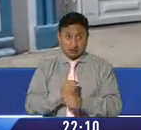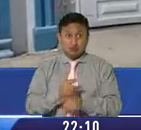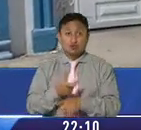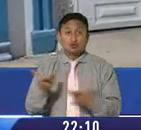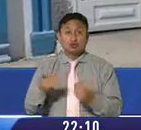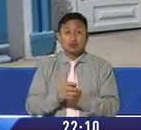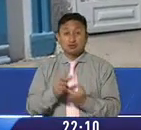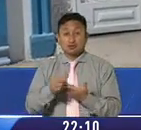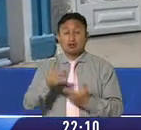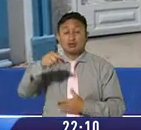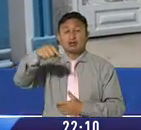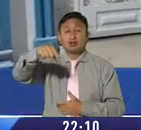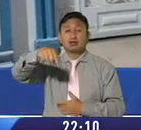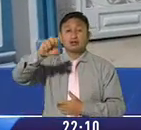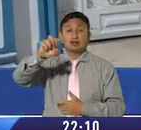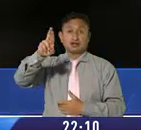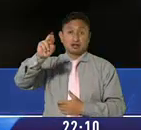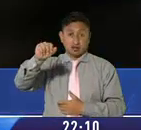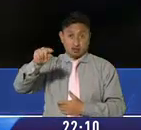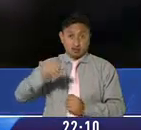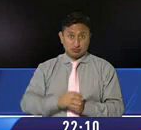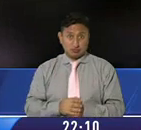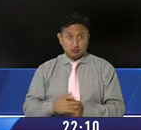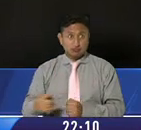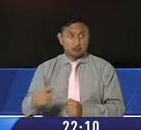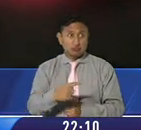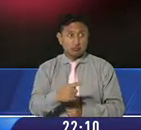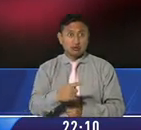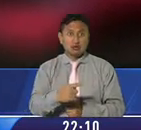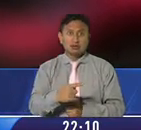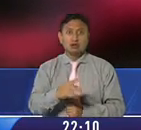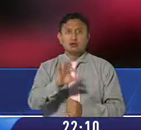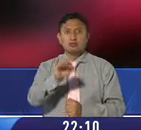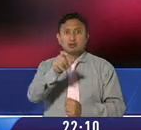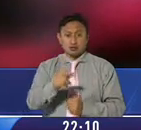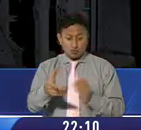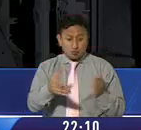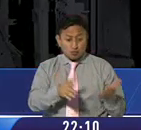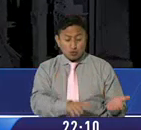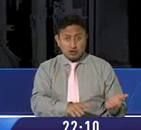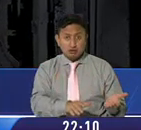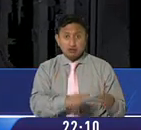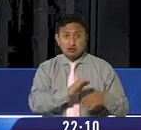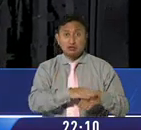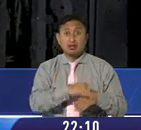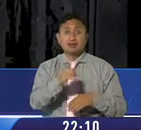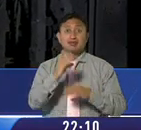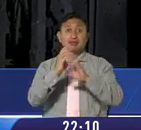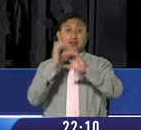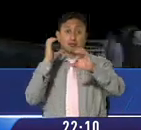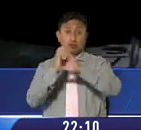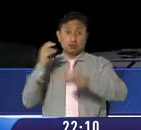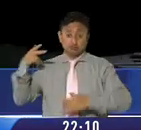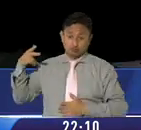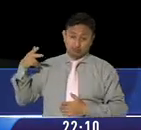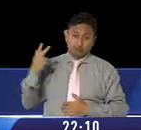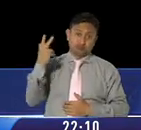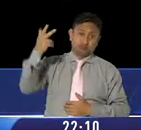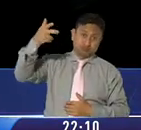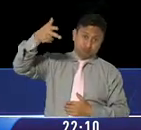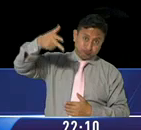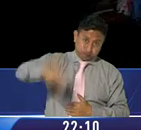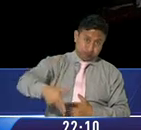cantón Quero, provincia de Tungurahua, formaban parte de los 9 fallecidos tras el volcamiento del bus de la cooperativa